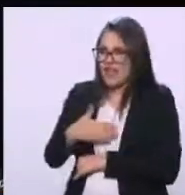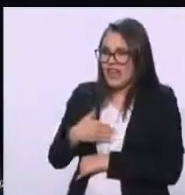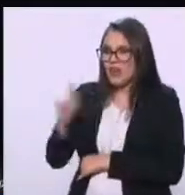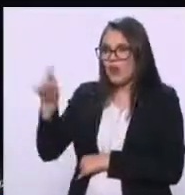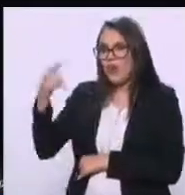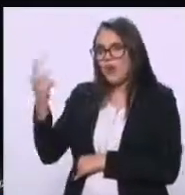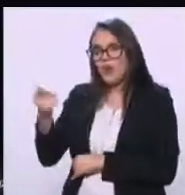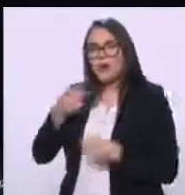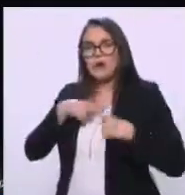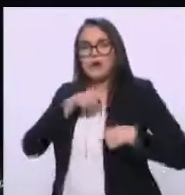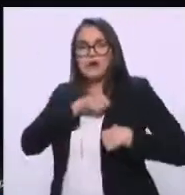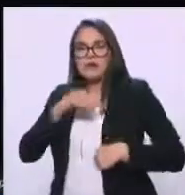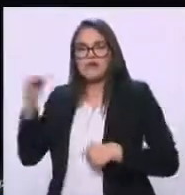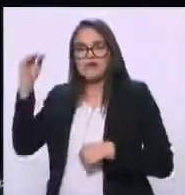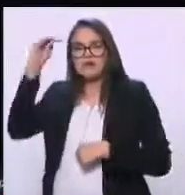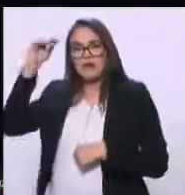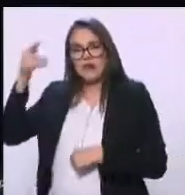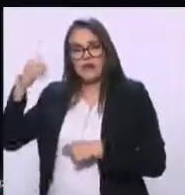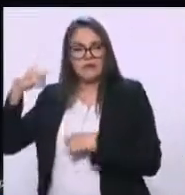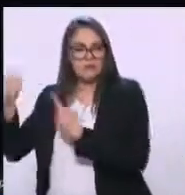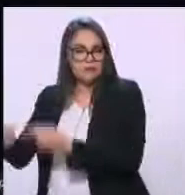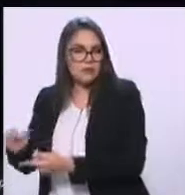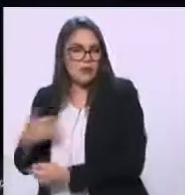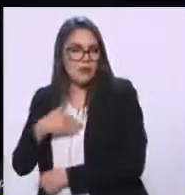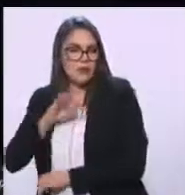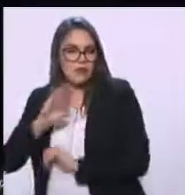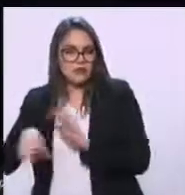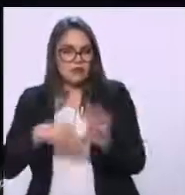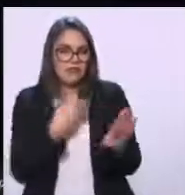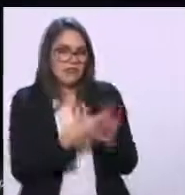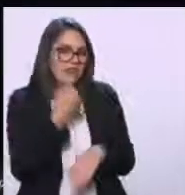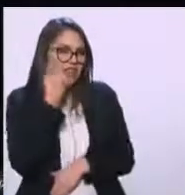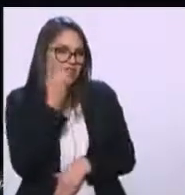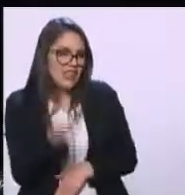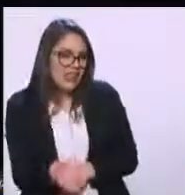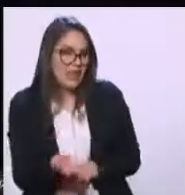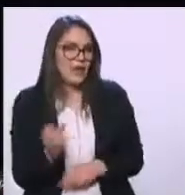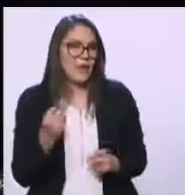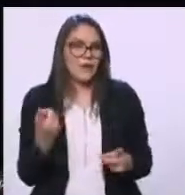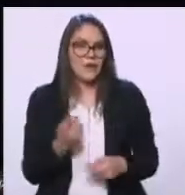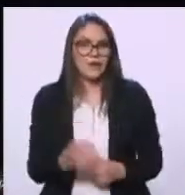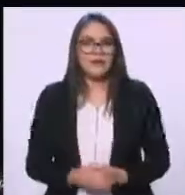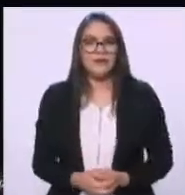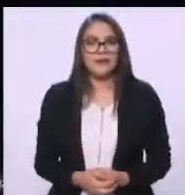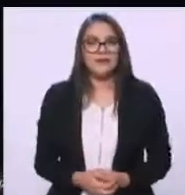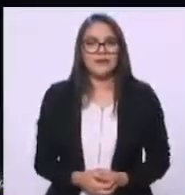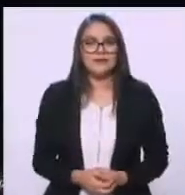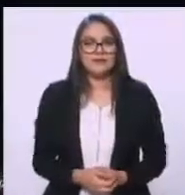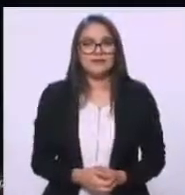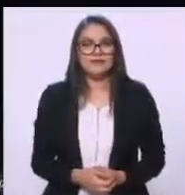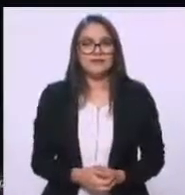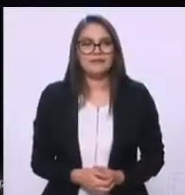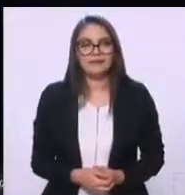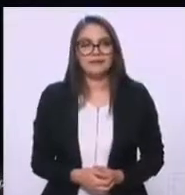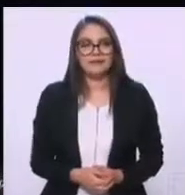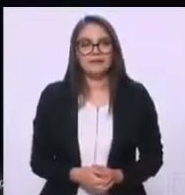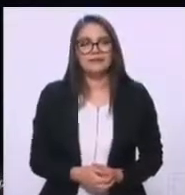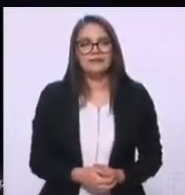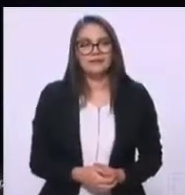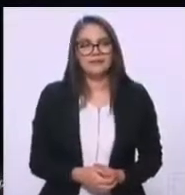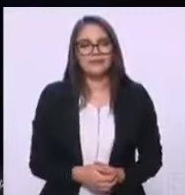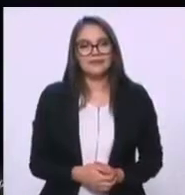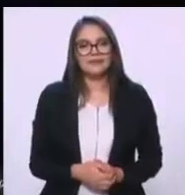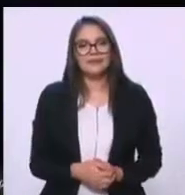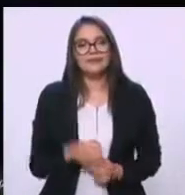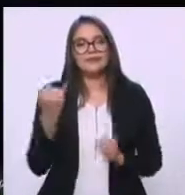algo así? Sí, mi punto de vista es que se trata de una campaña de guerra sucia, como cuando aparecieron bardas en Venezuela apoyando a